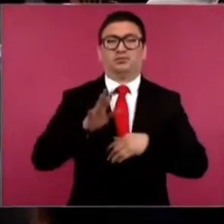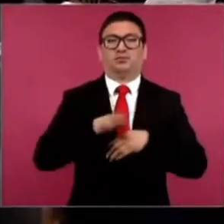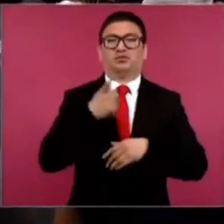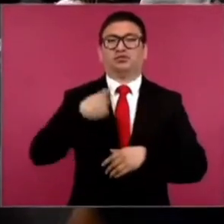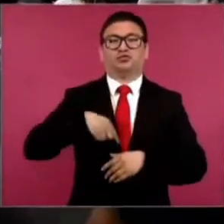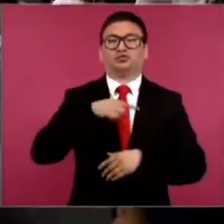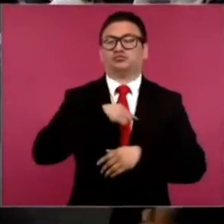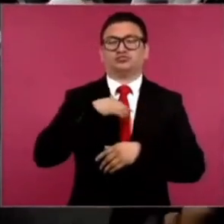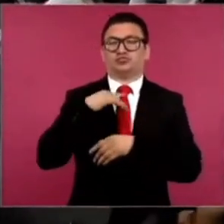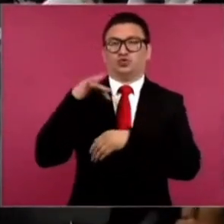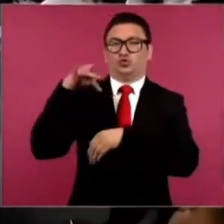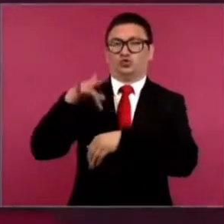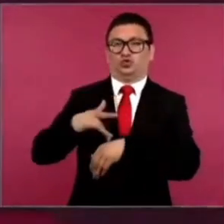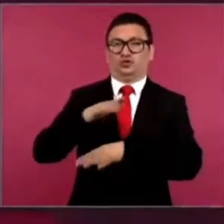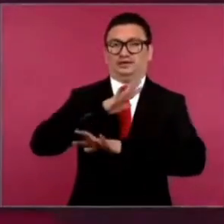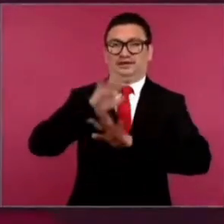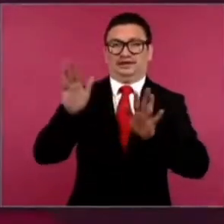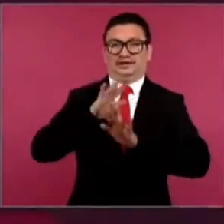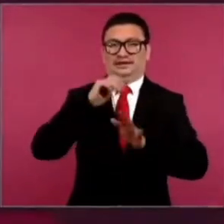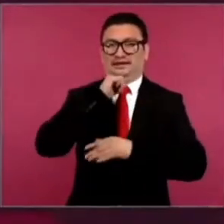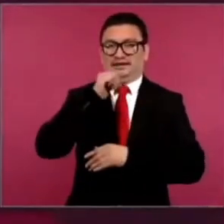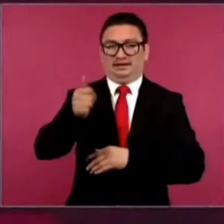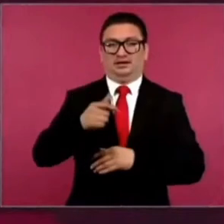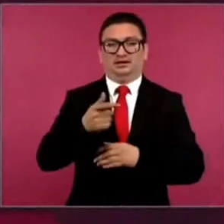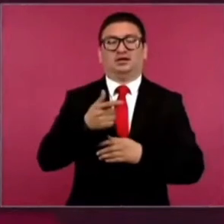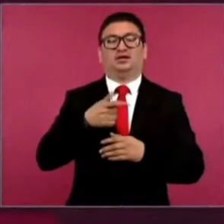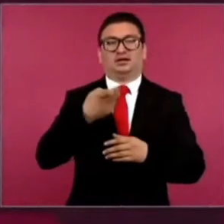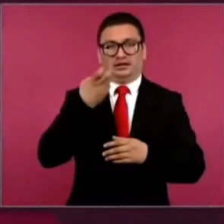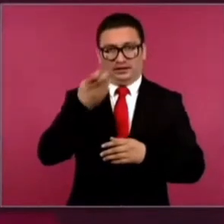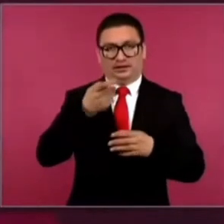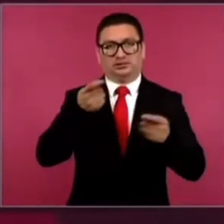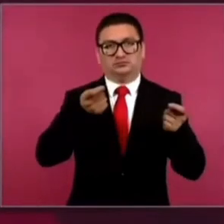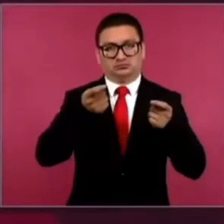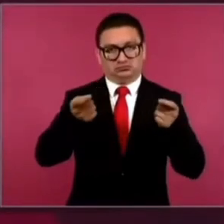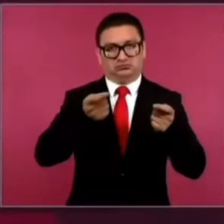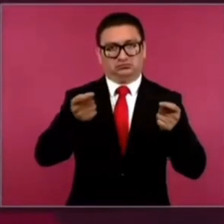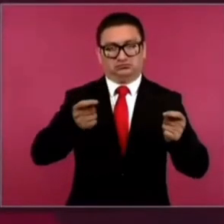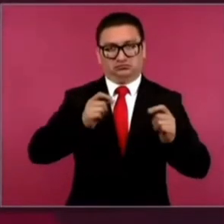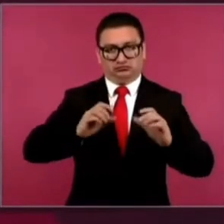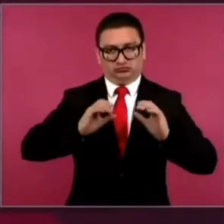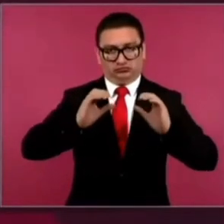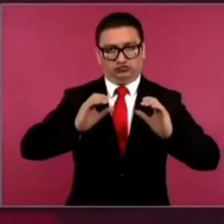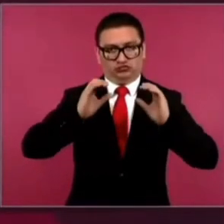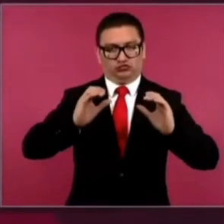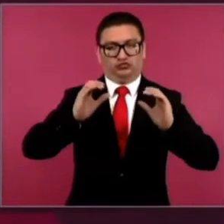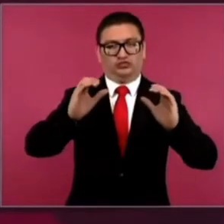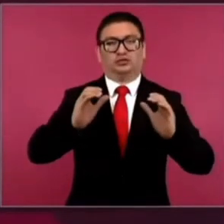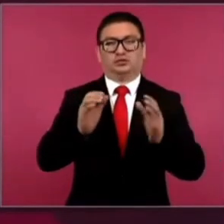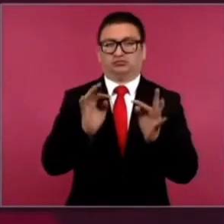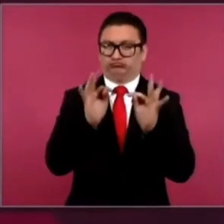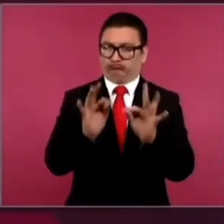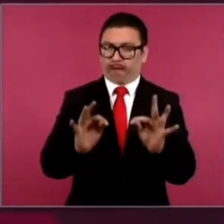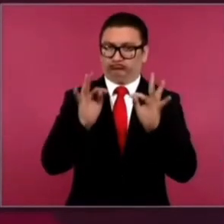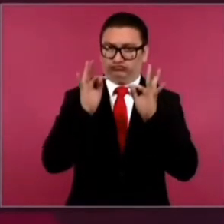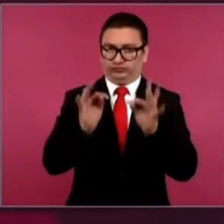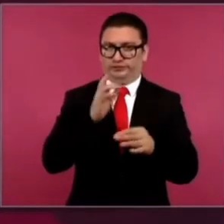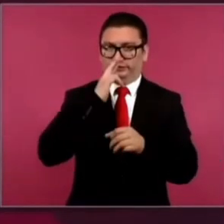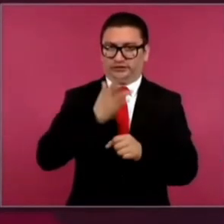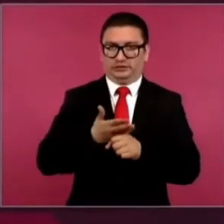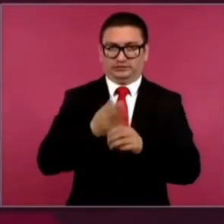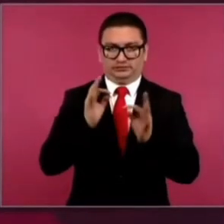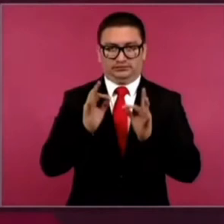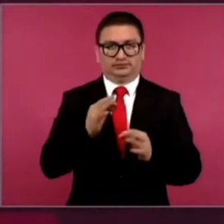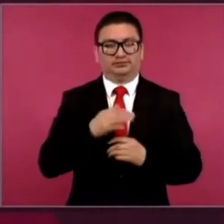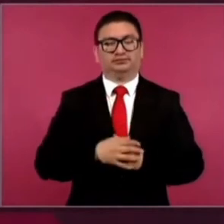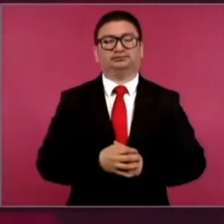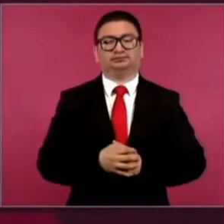hemos tocado absolutamente nada y se está manejando eso con mucha eficiencia, con mucha